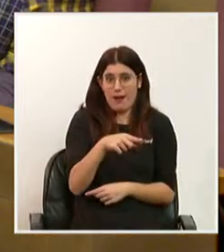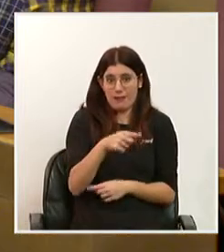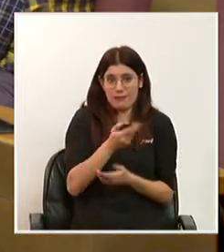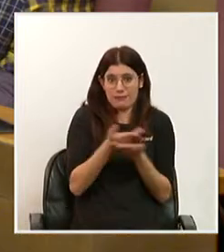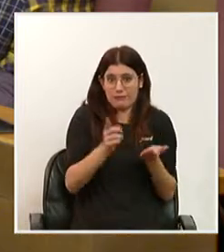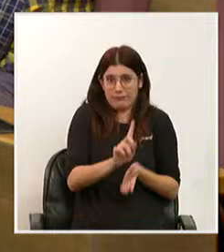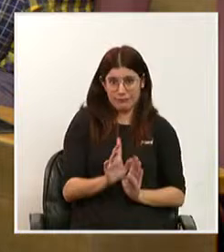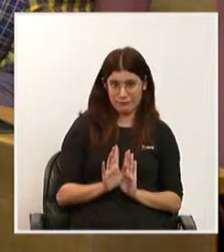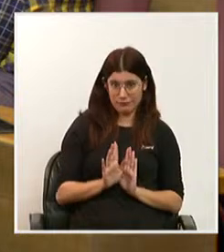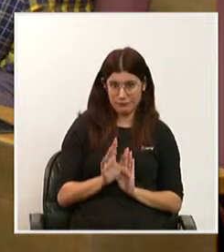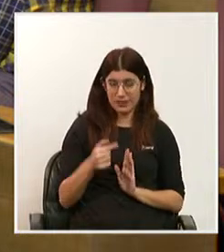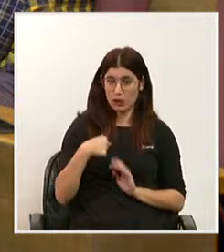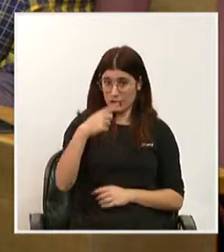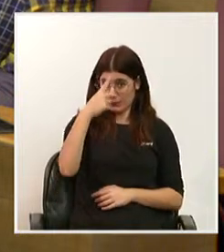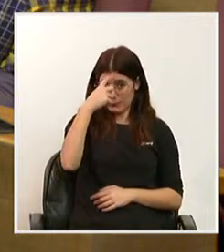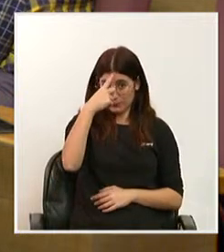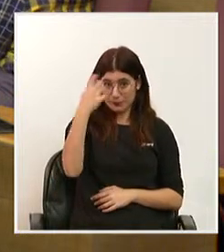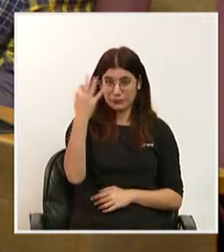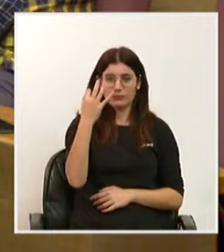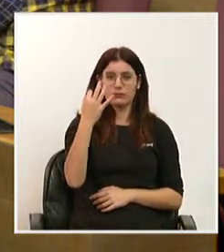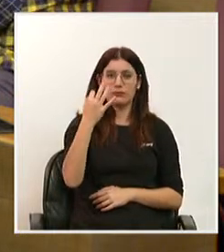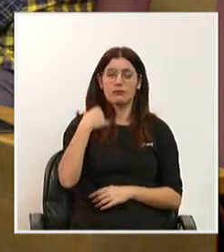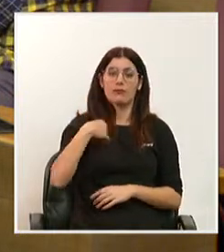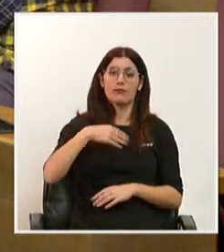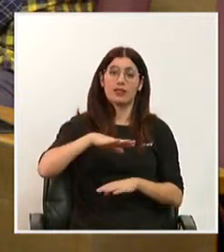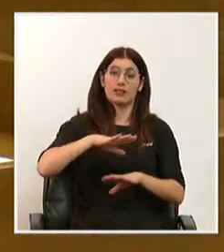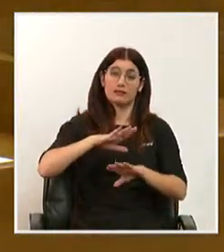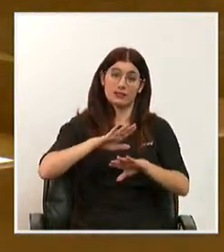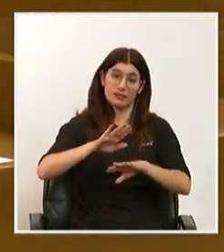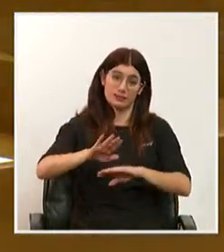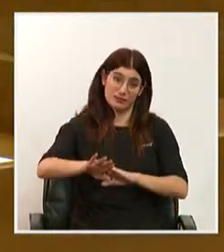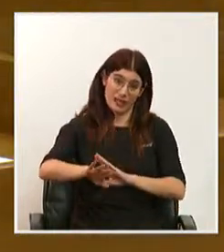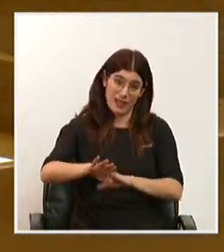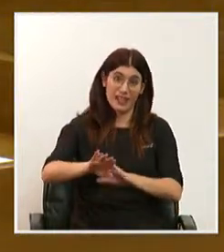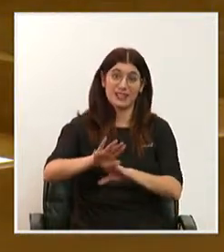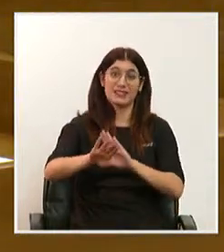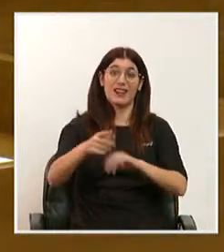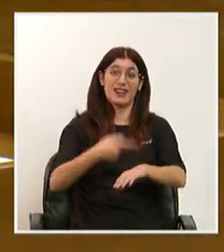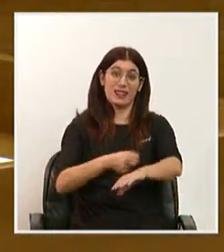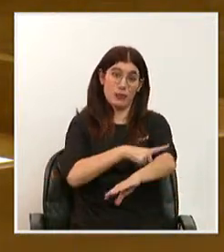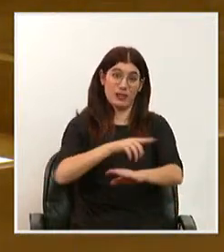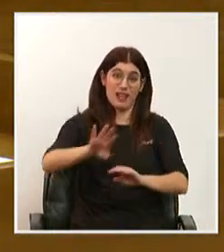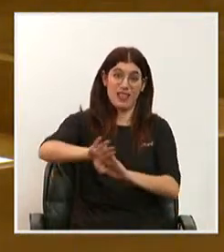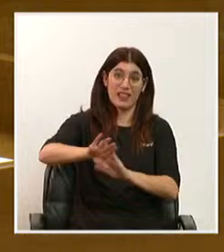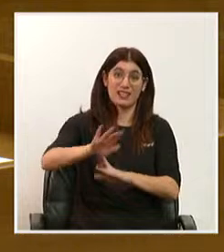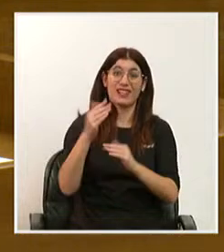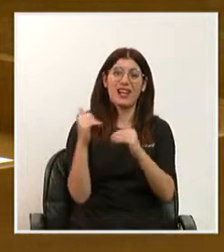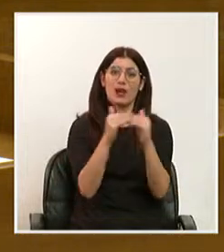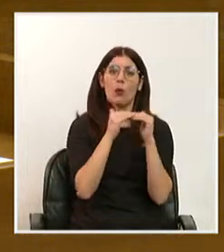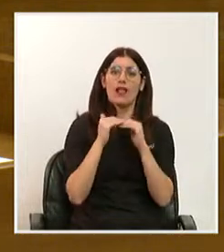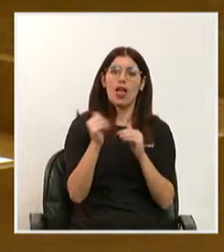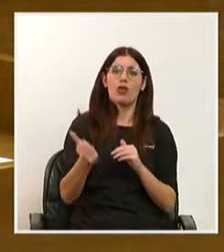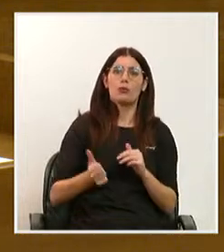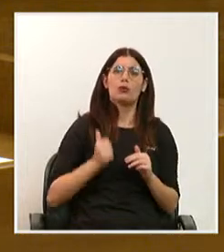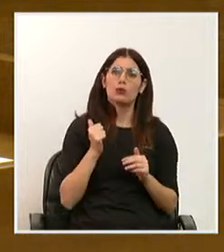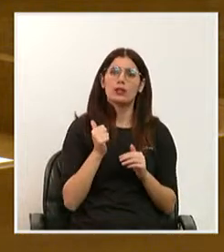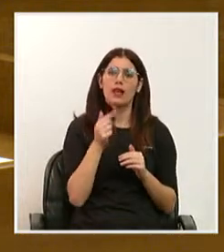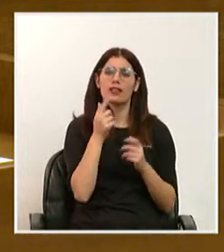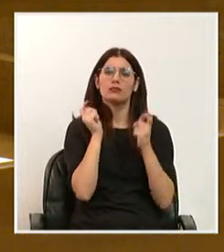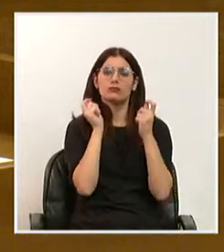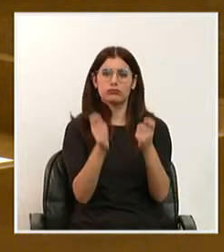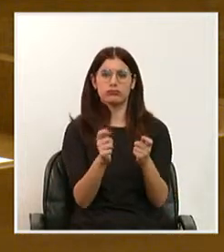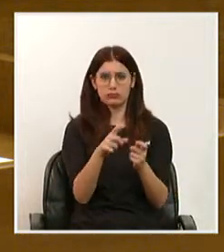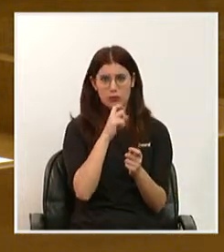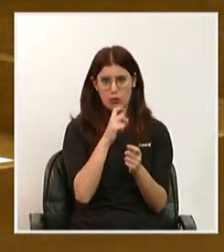de recordar la y que la ig oportun una